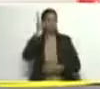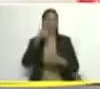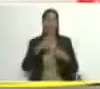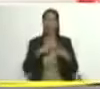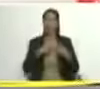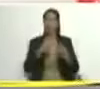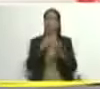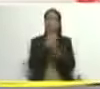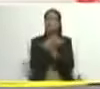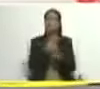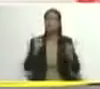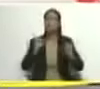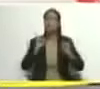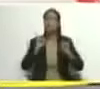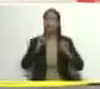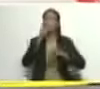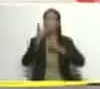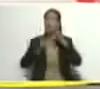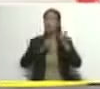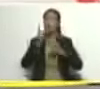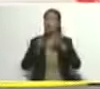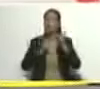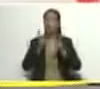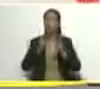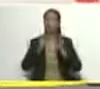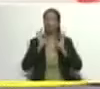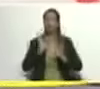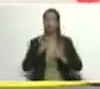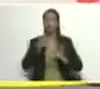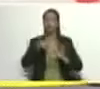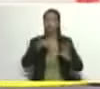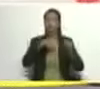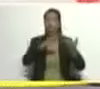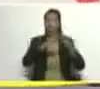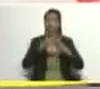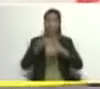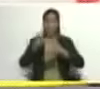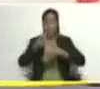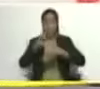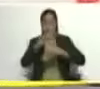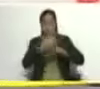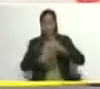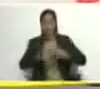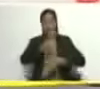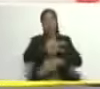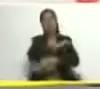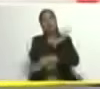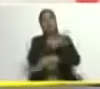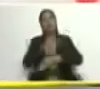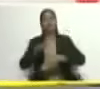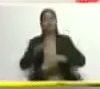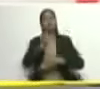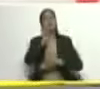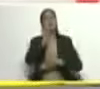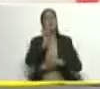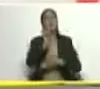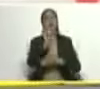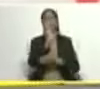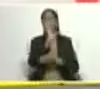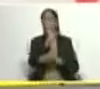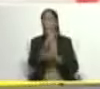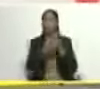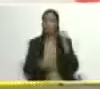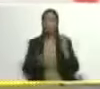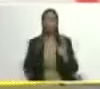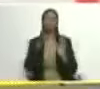independencia política para pasar de una poderosa comunidad de estados latinoamericanos y caribeños a una confederación